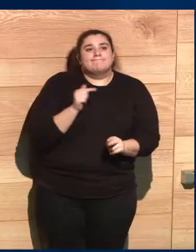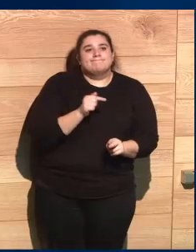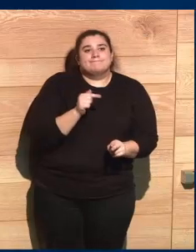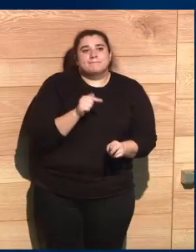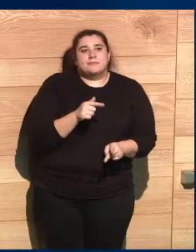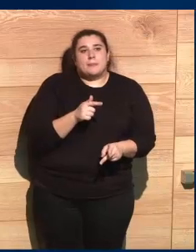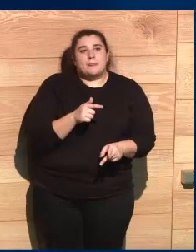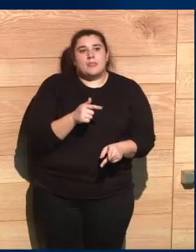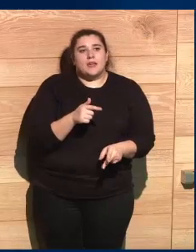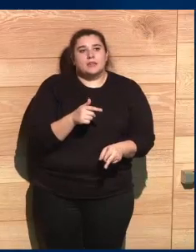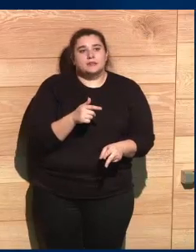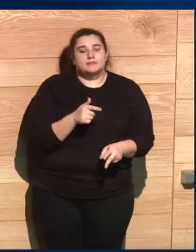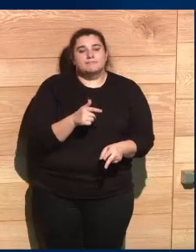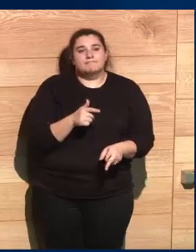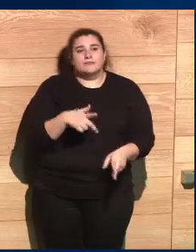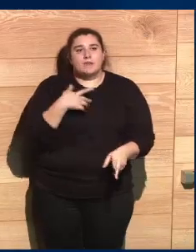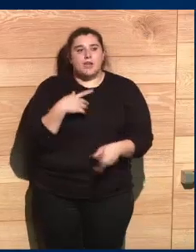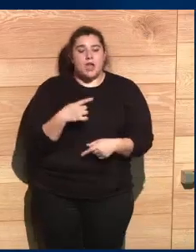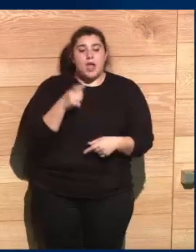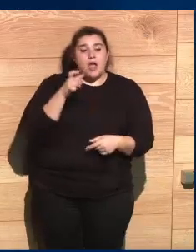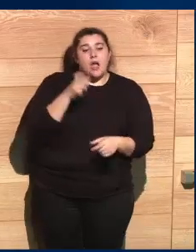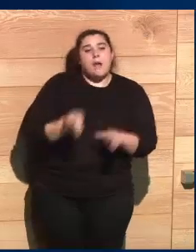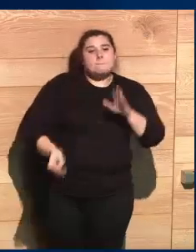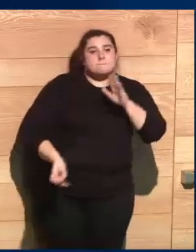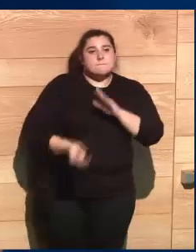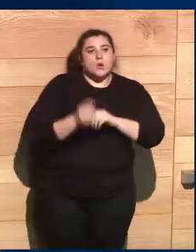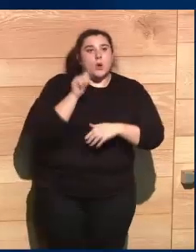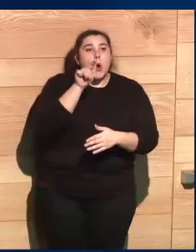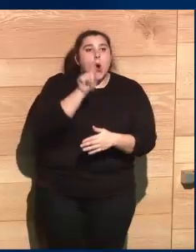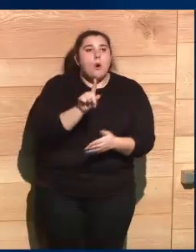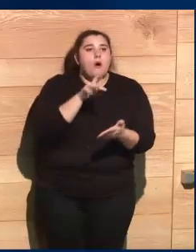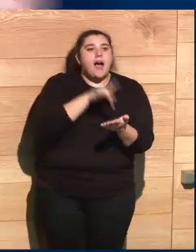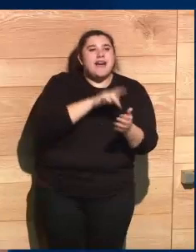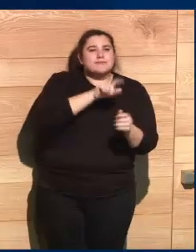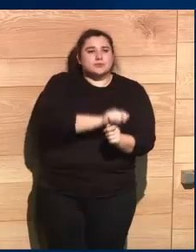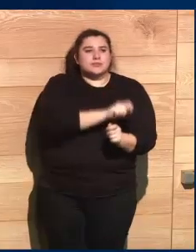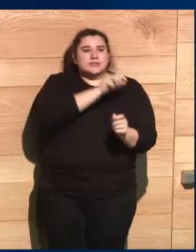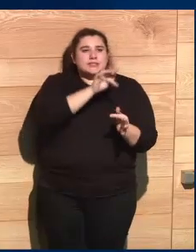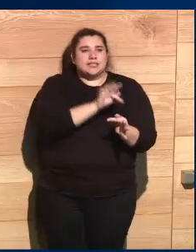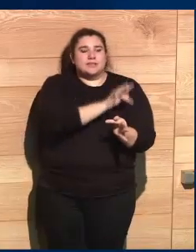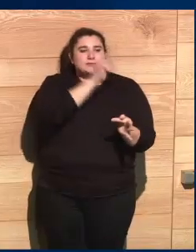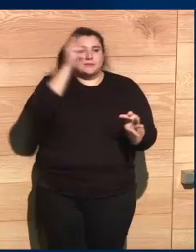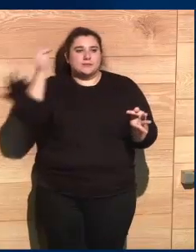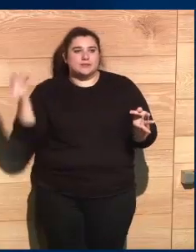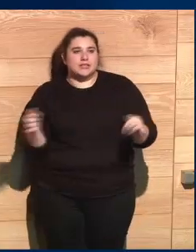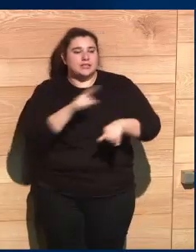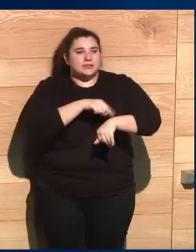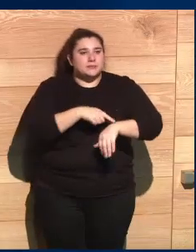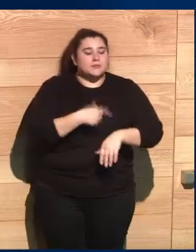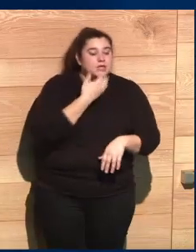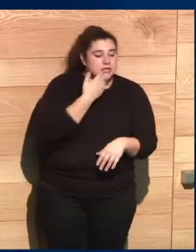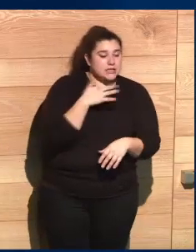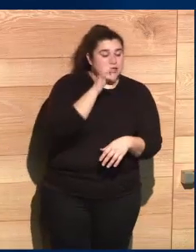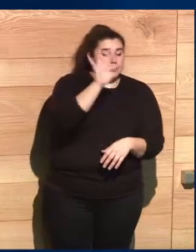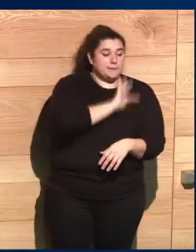muy, muy, muy pequeño. O sea, es un solo acontecimiento en mucho, mucho, mucho rato. De que compras el billete a que te toca o no te toca la lotería,